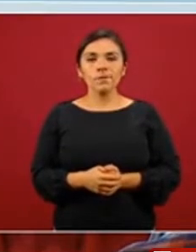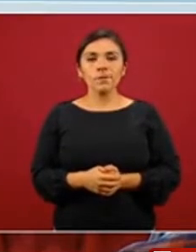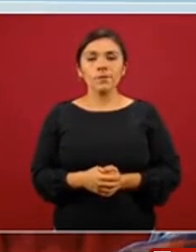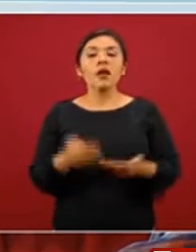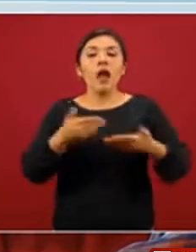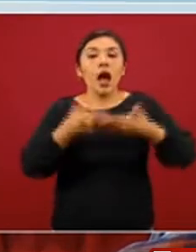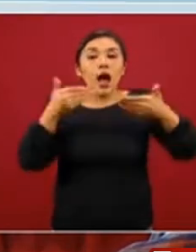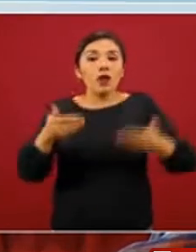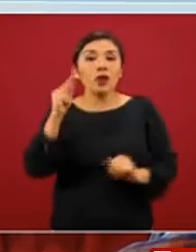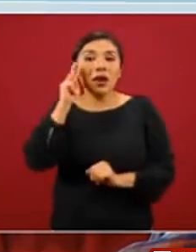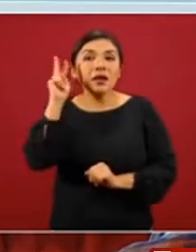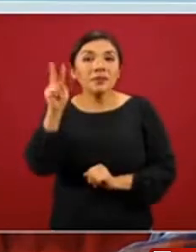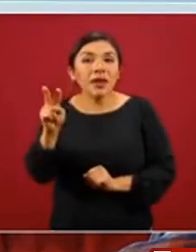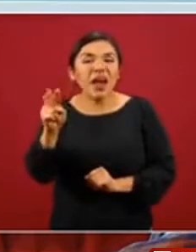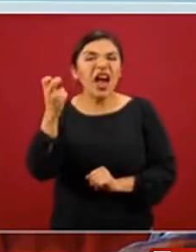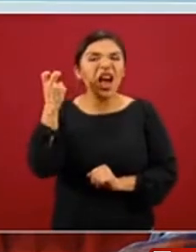la